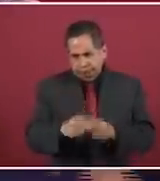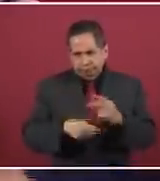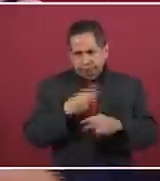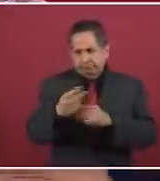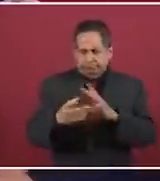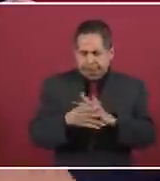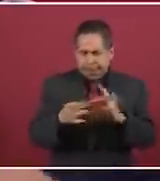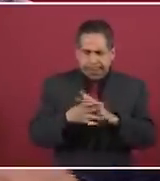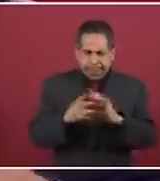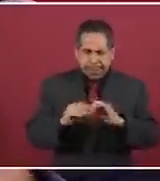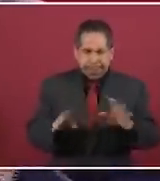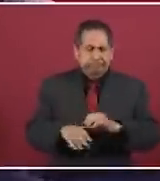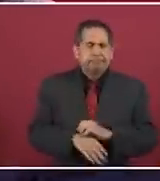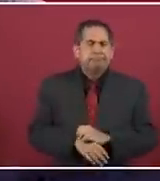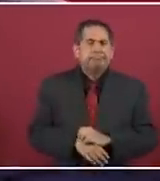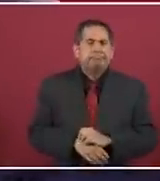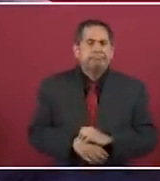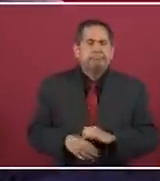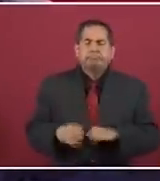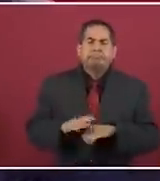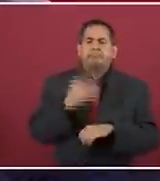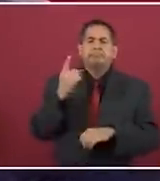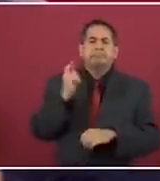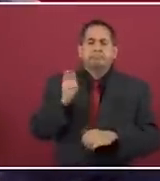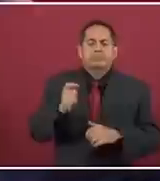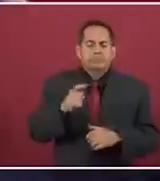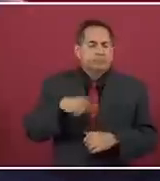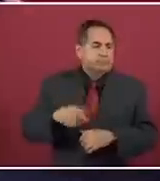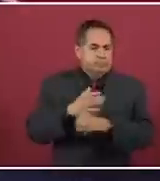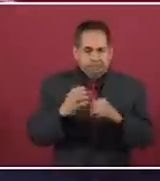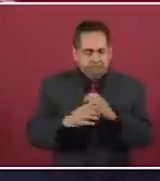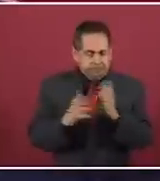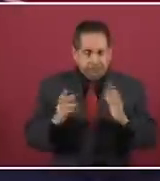explicando por qué las cosas.